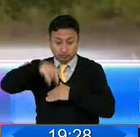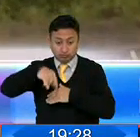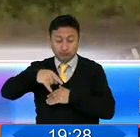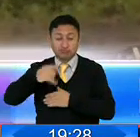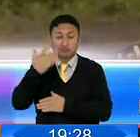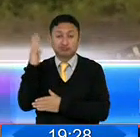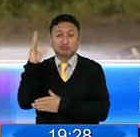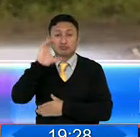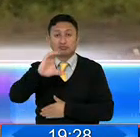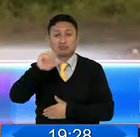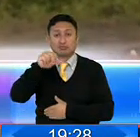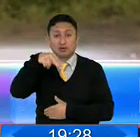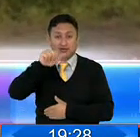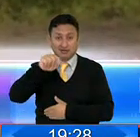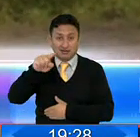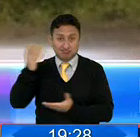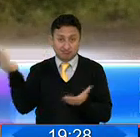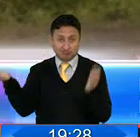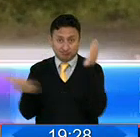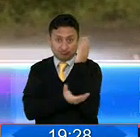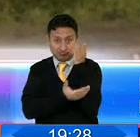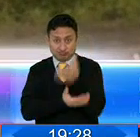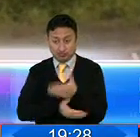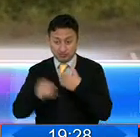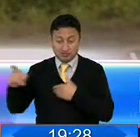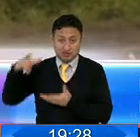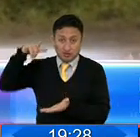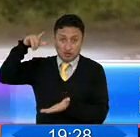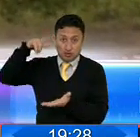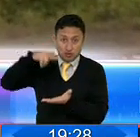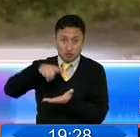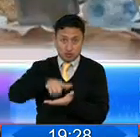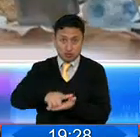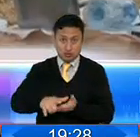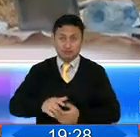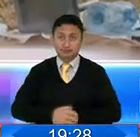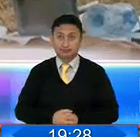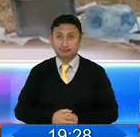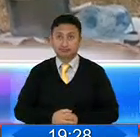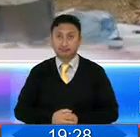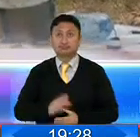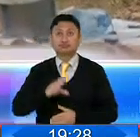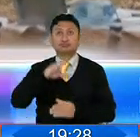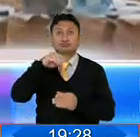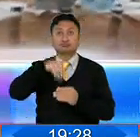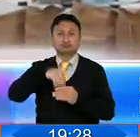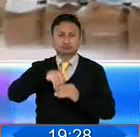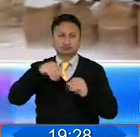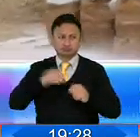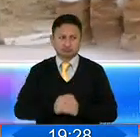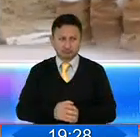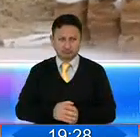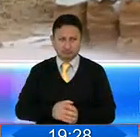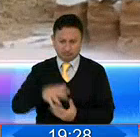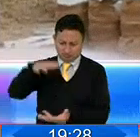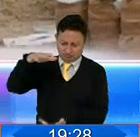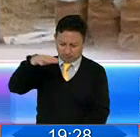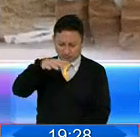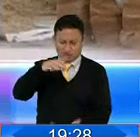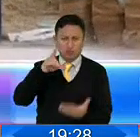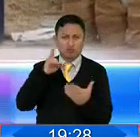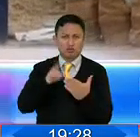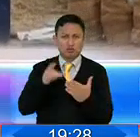caña fue utilizado para el aterrizaje de esta aeronave. Dentro de la aeronave encontraron recipientes